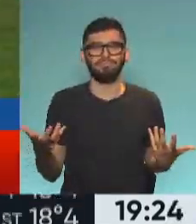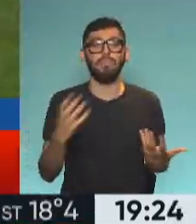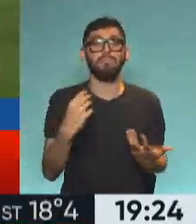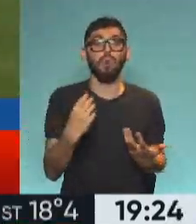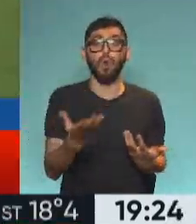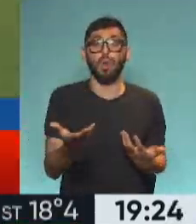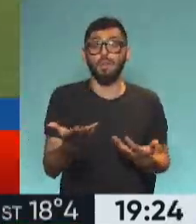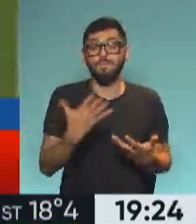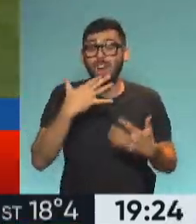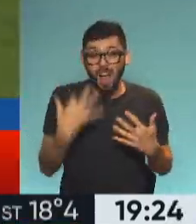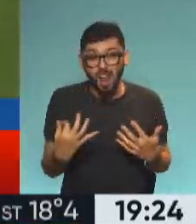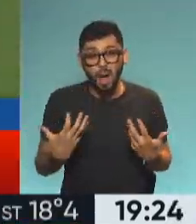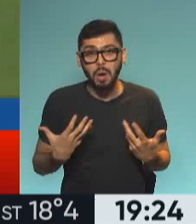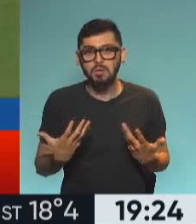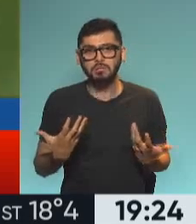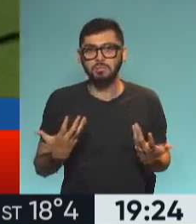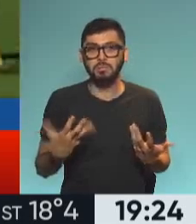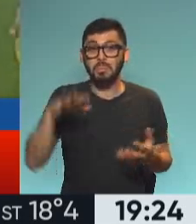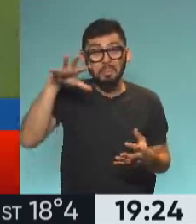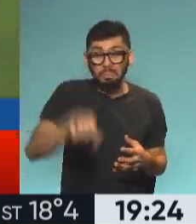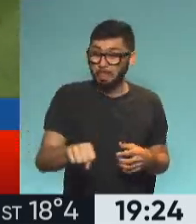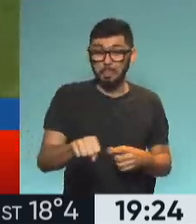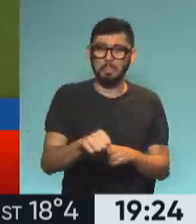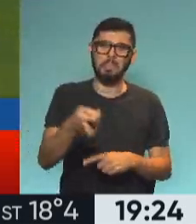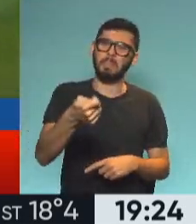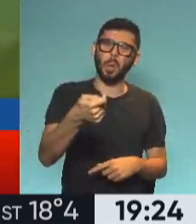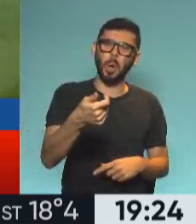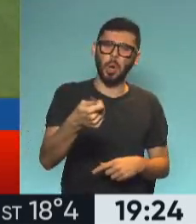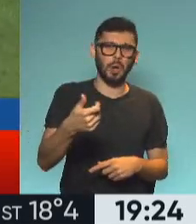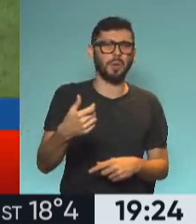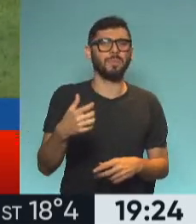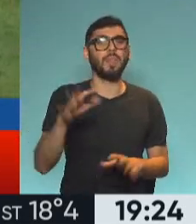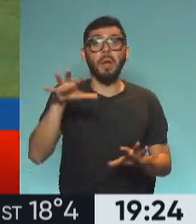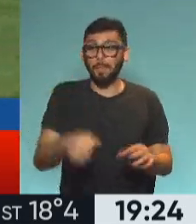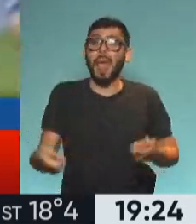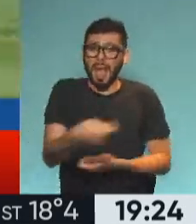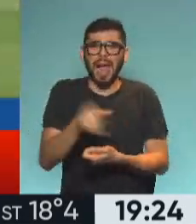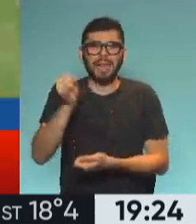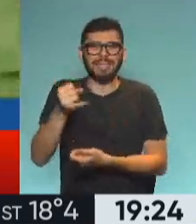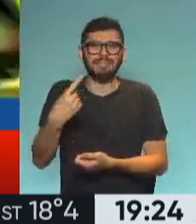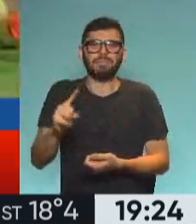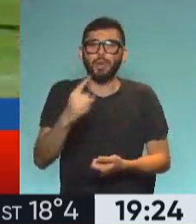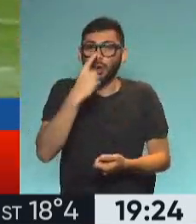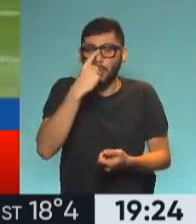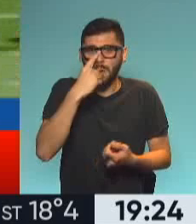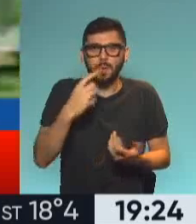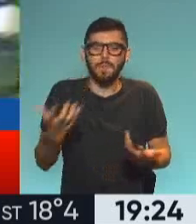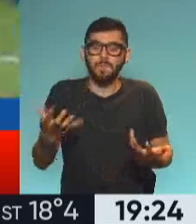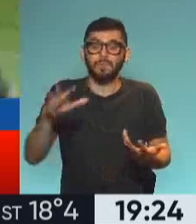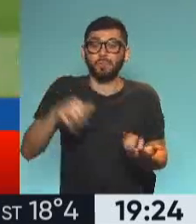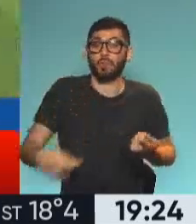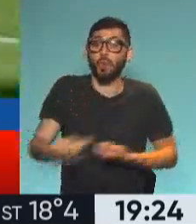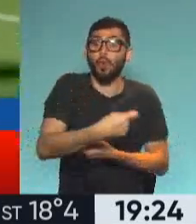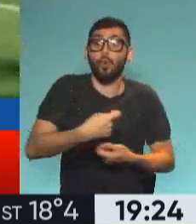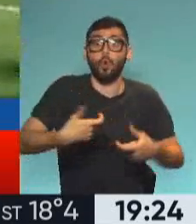verdaderamente no tuvo la pelota, si bien la tenencia, pero no la tuvo tan clara como